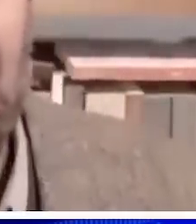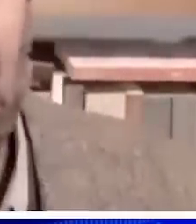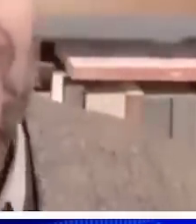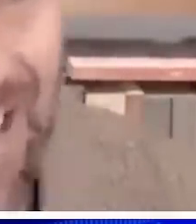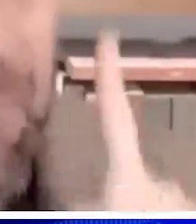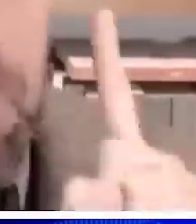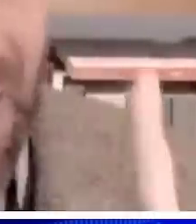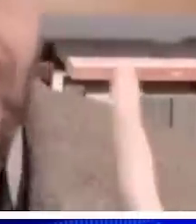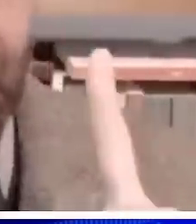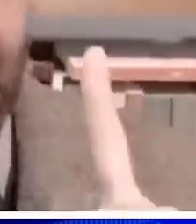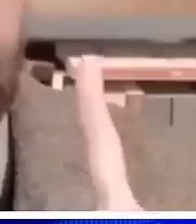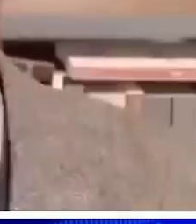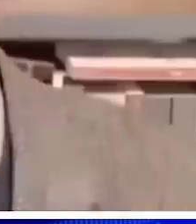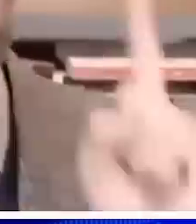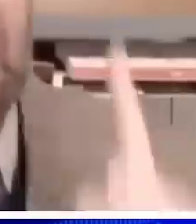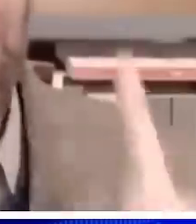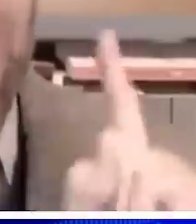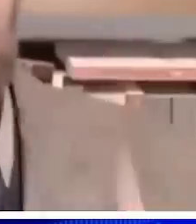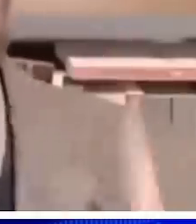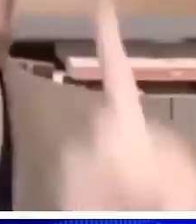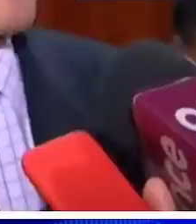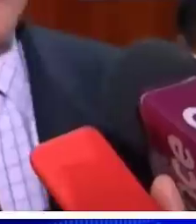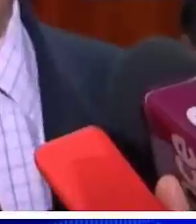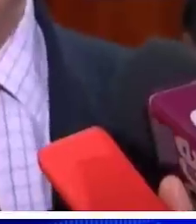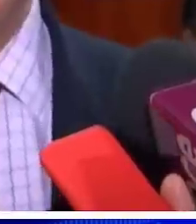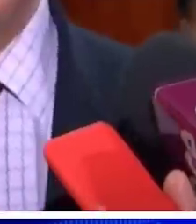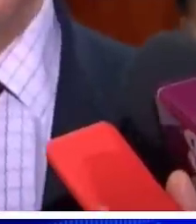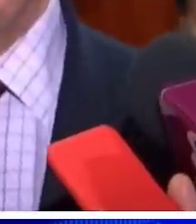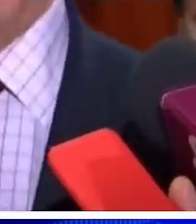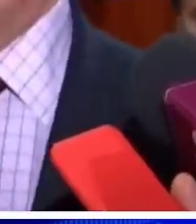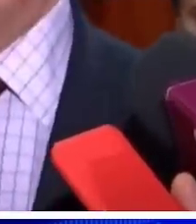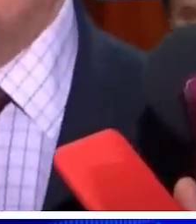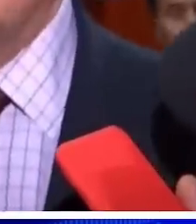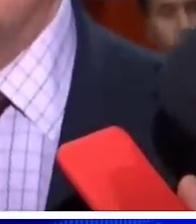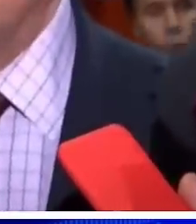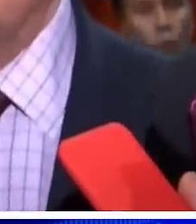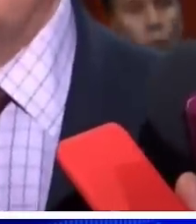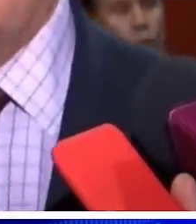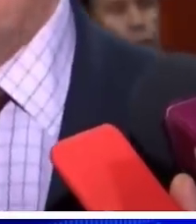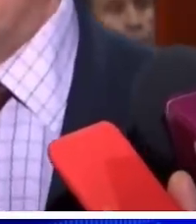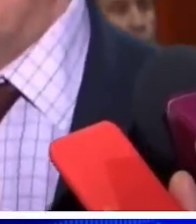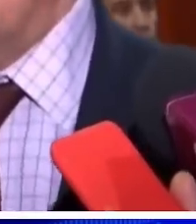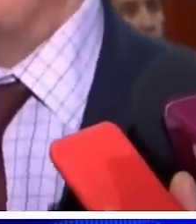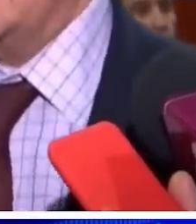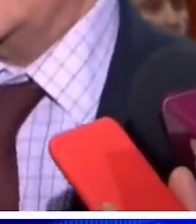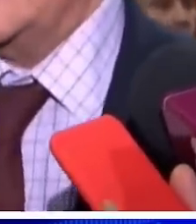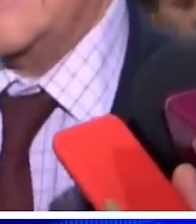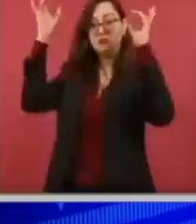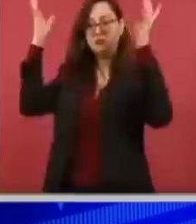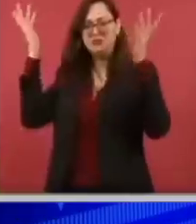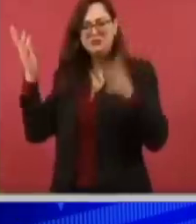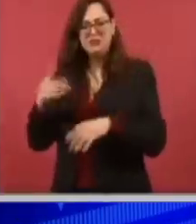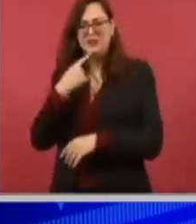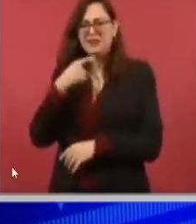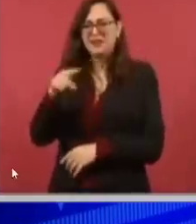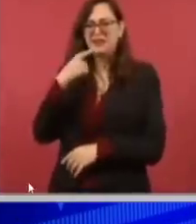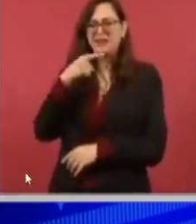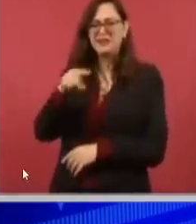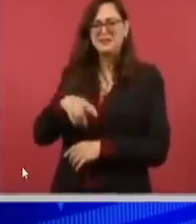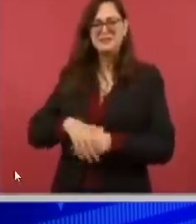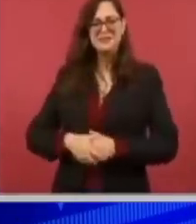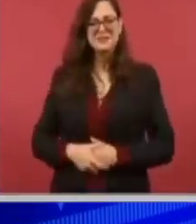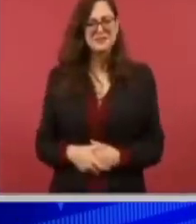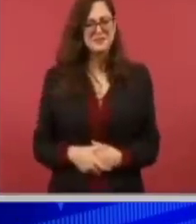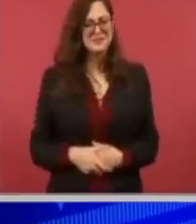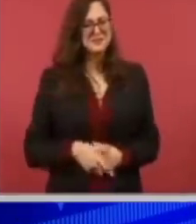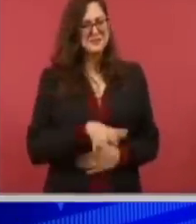confía no confía en la mayoría de los ministros que están en la suprema corte eso es lo que señaló el presidente Cómo se va